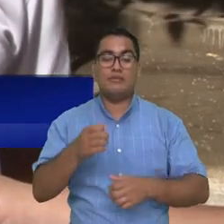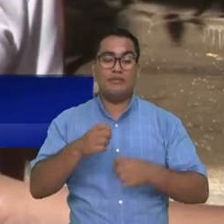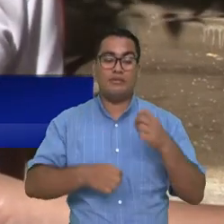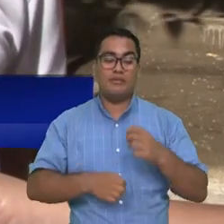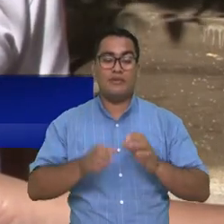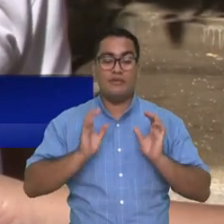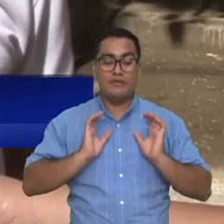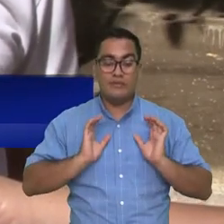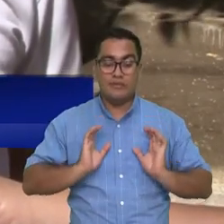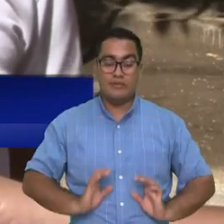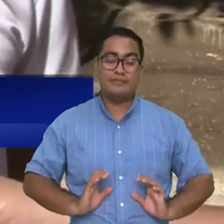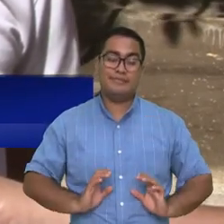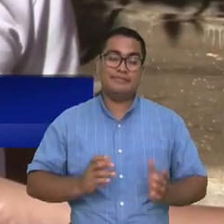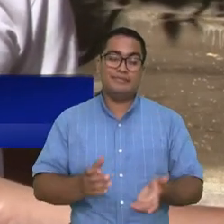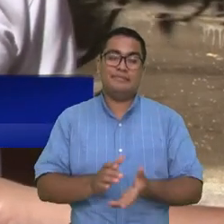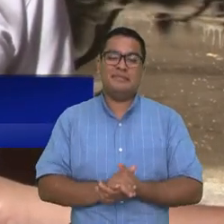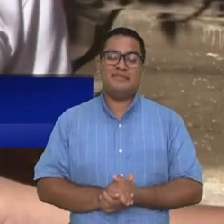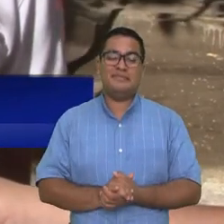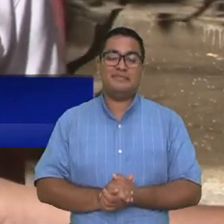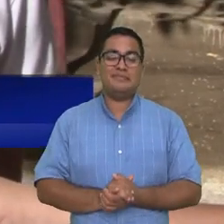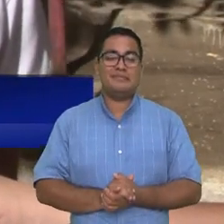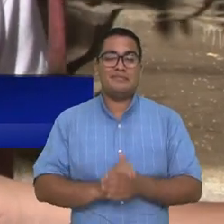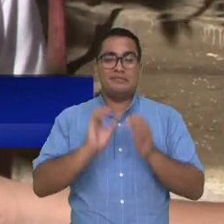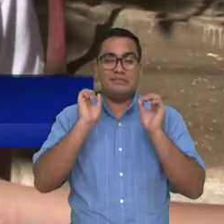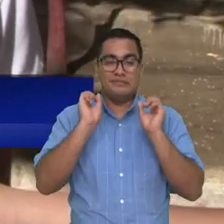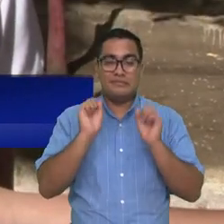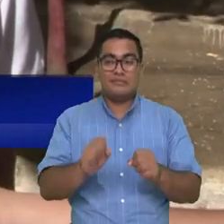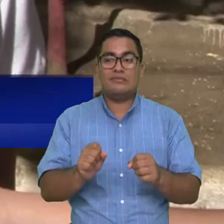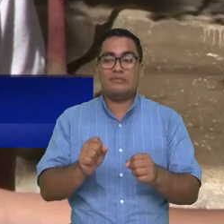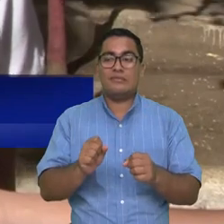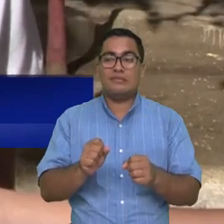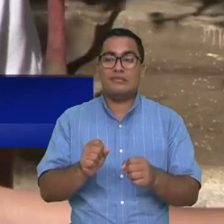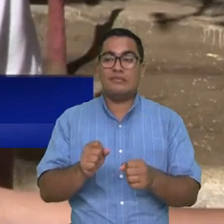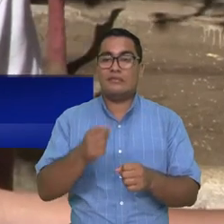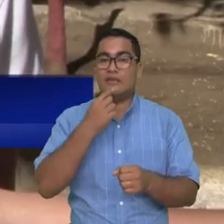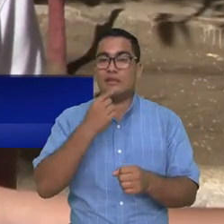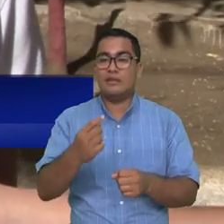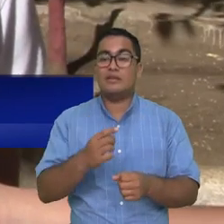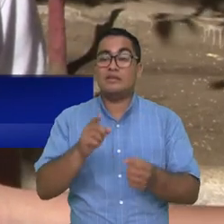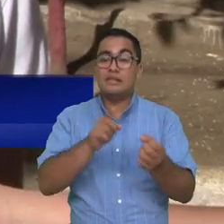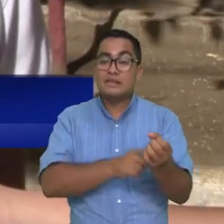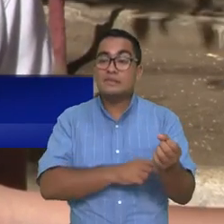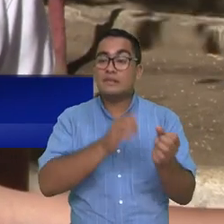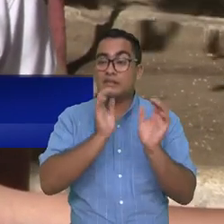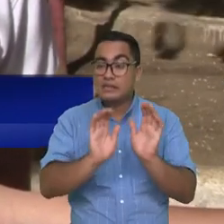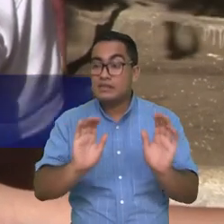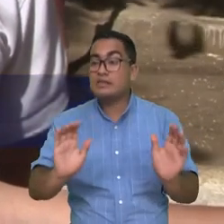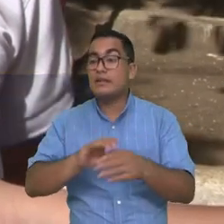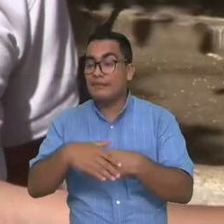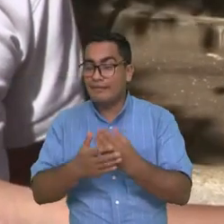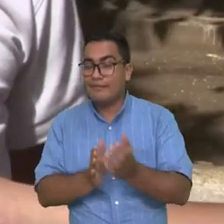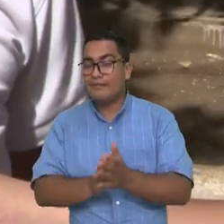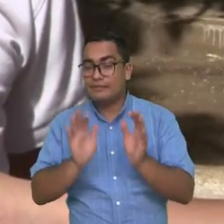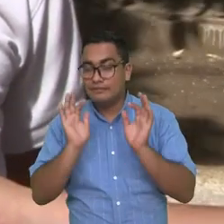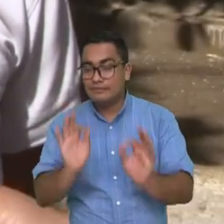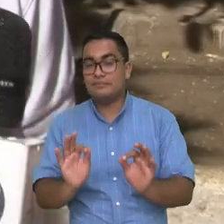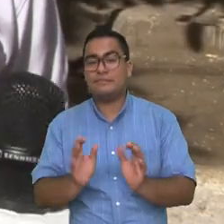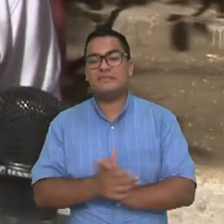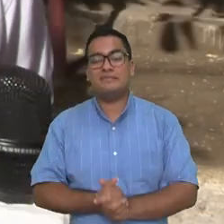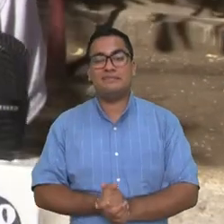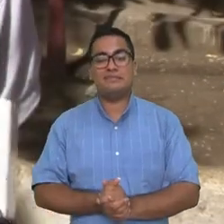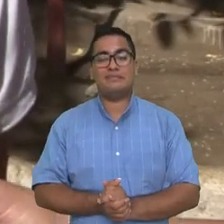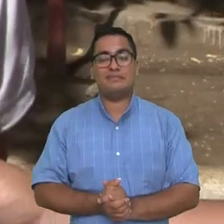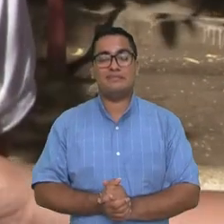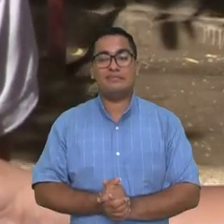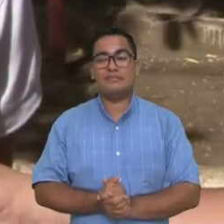organismo, a nuestro propio cuerpo, y podemos prevenir y ayudar a decirle a nuestros hermanitos que nos lavemos las manos y todo eso.